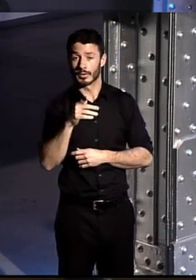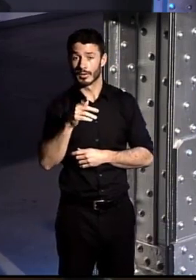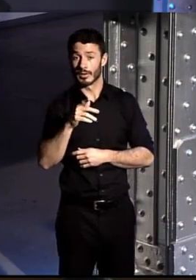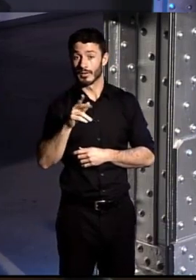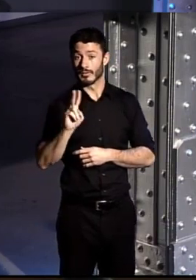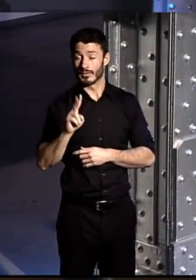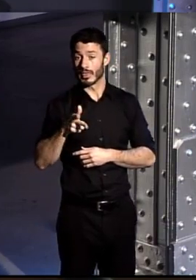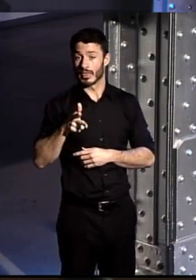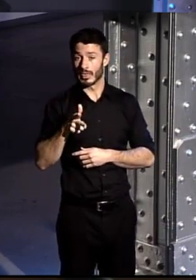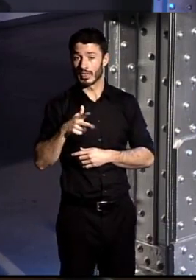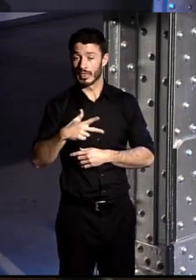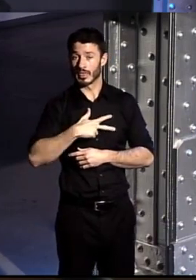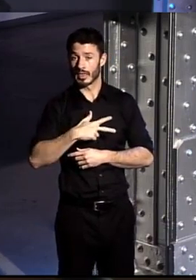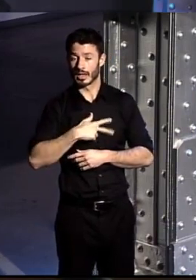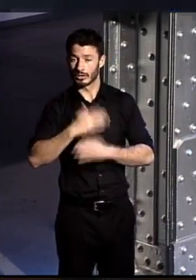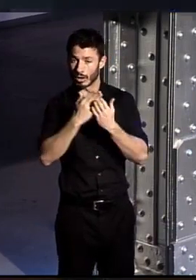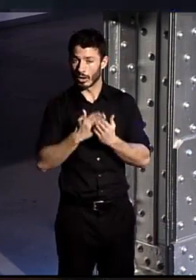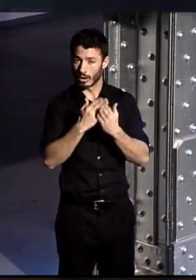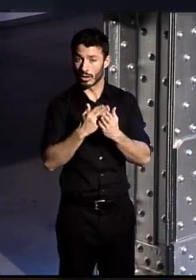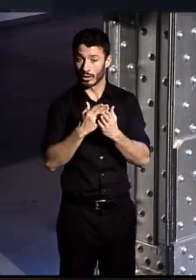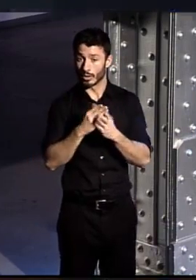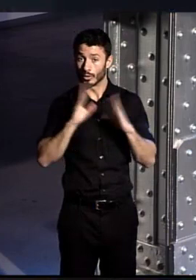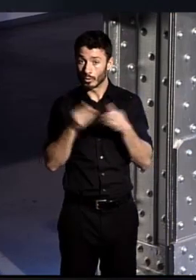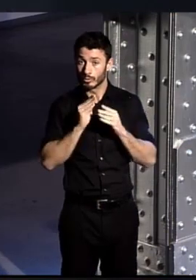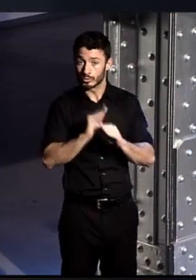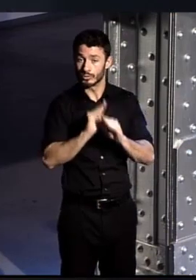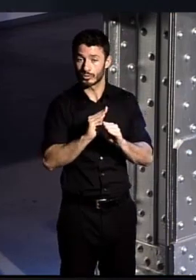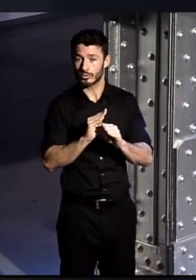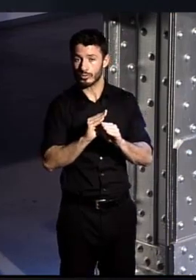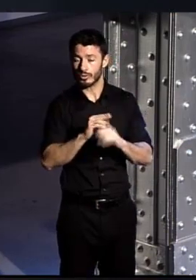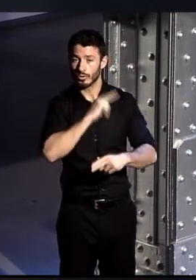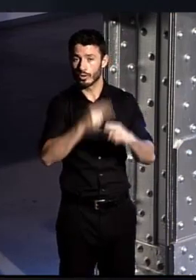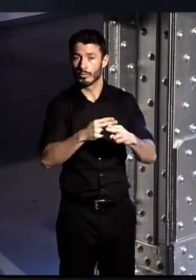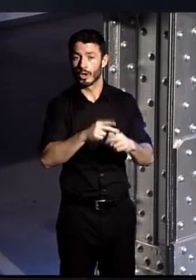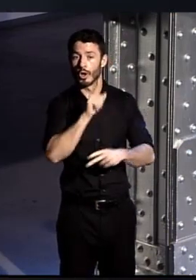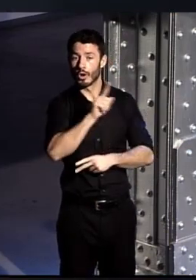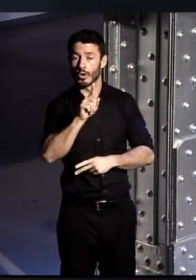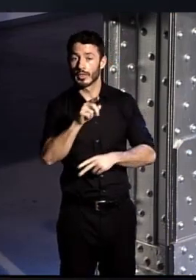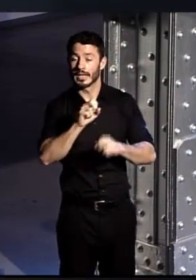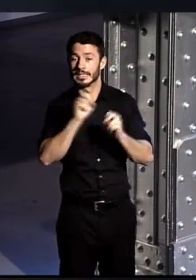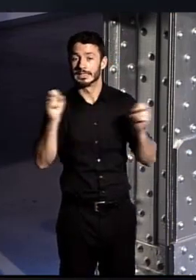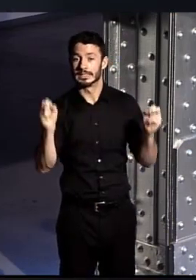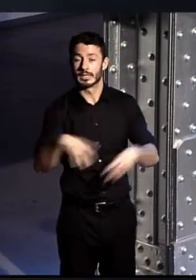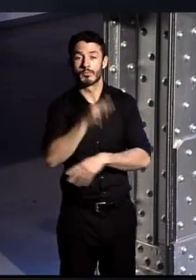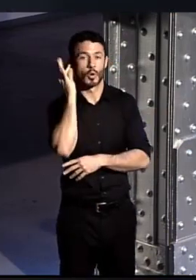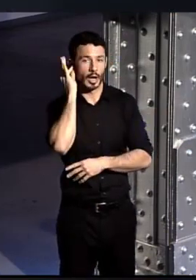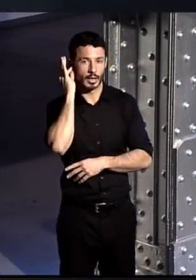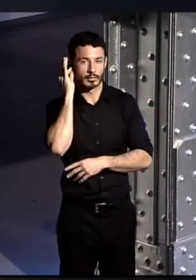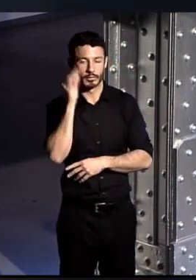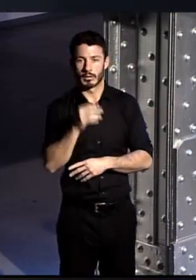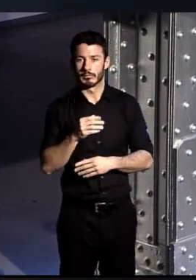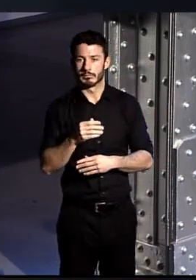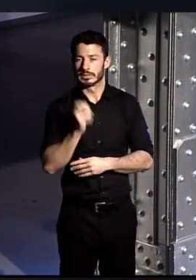estudiando Derecho en París, su grupo de amigos se llama Les 11 Enfants, los 11 sin mujer, se reúnen para cenar